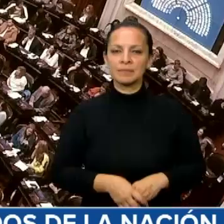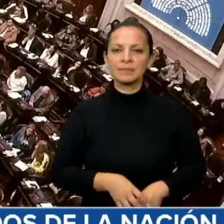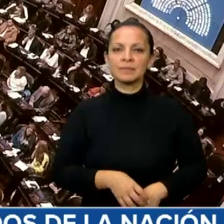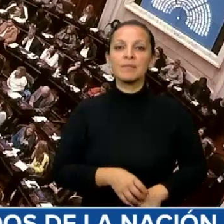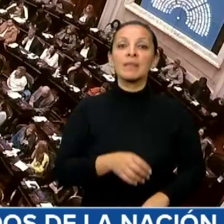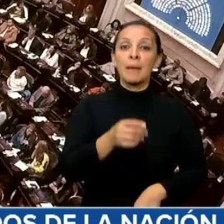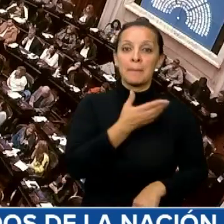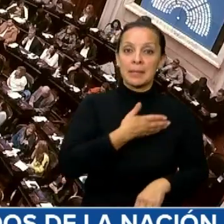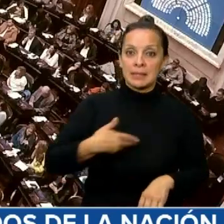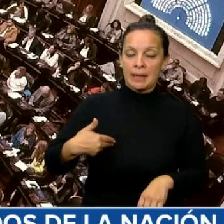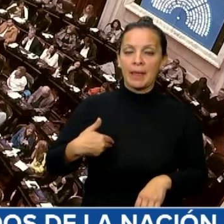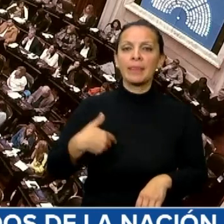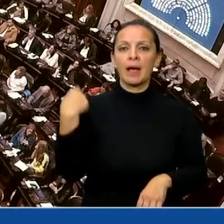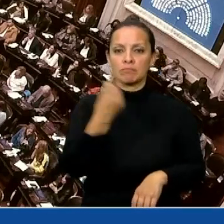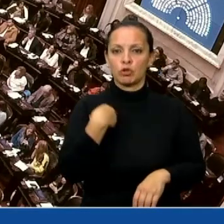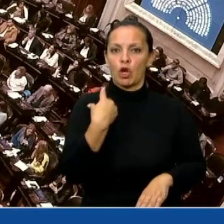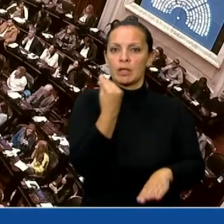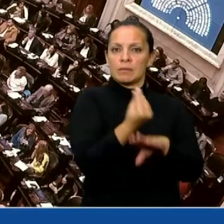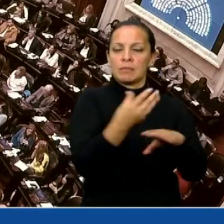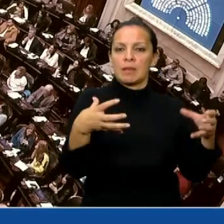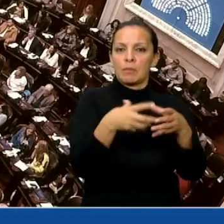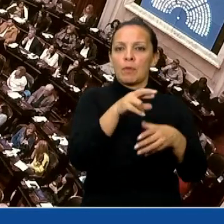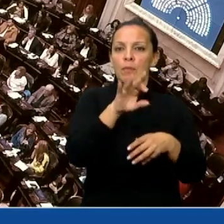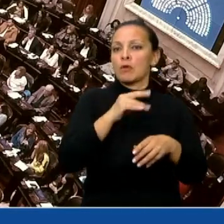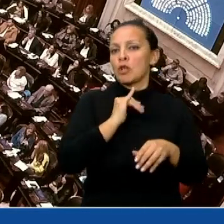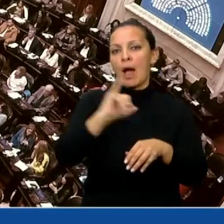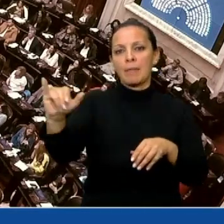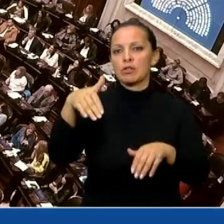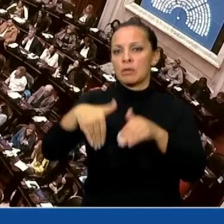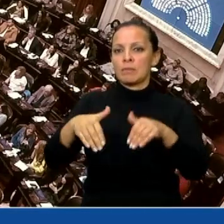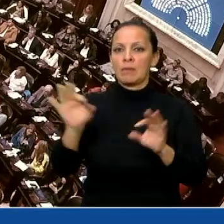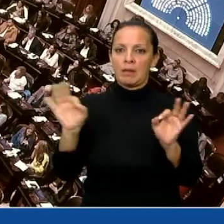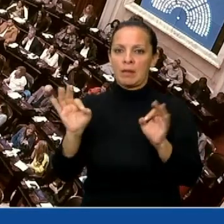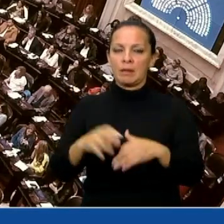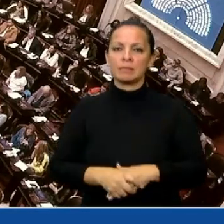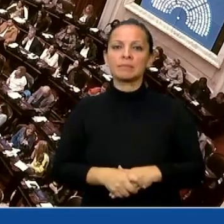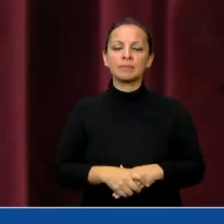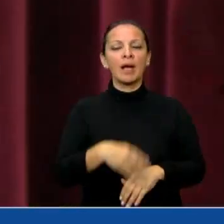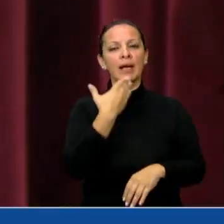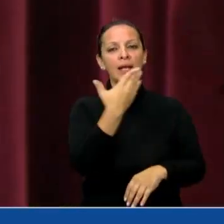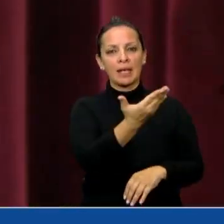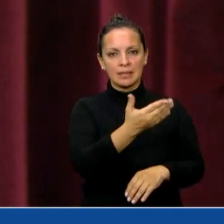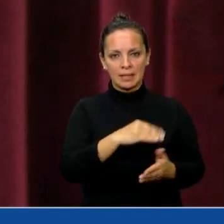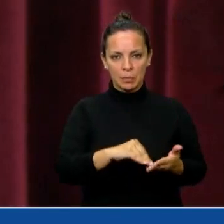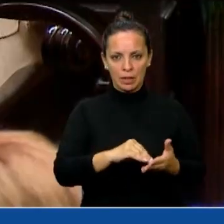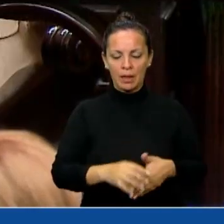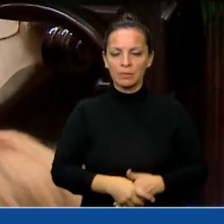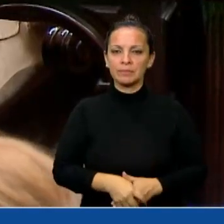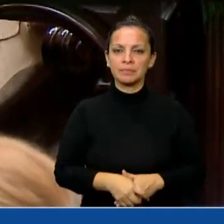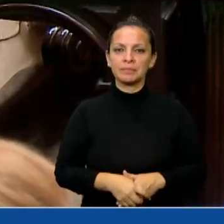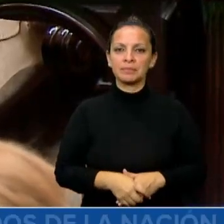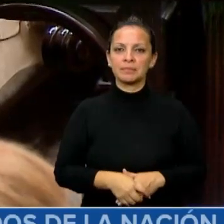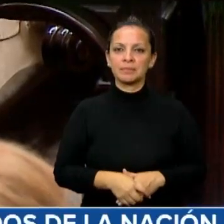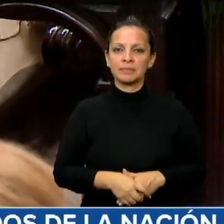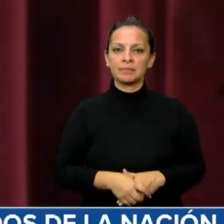Presidenta, en nombre del bloque del PRO le adelantamos la abstención. Gracias, diputado.